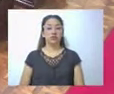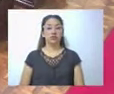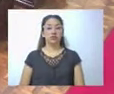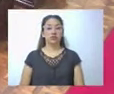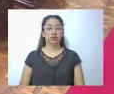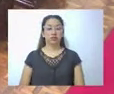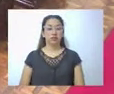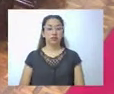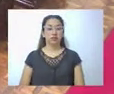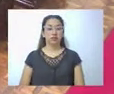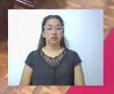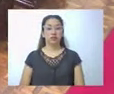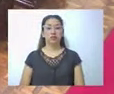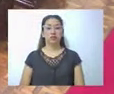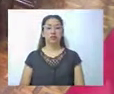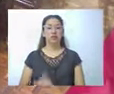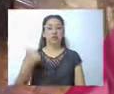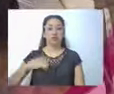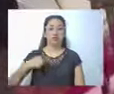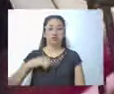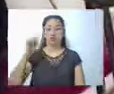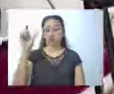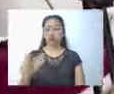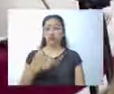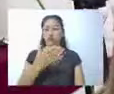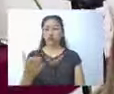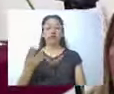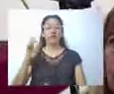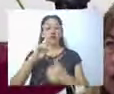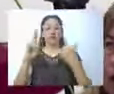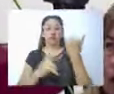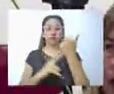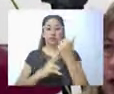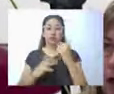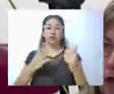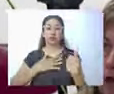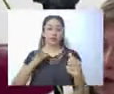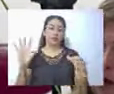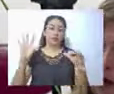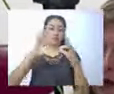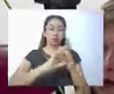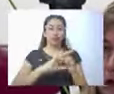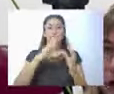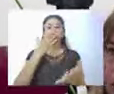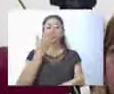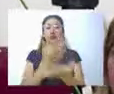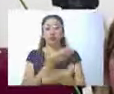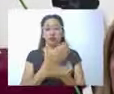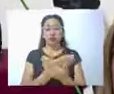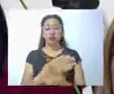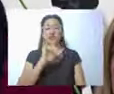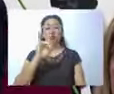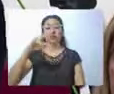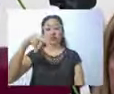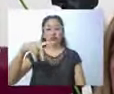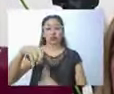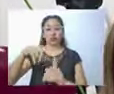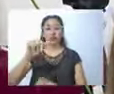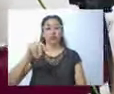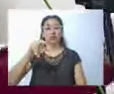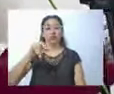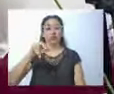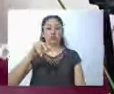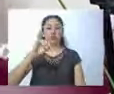Señor alcalde, señores regidores, yo me uno a la propuesta de la regidora Ivonne Tapia,